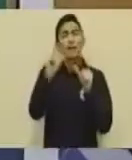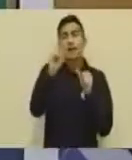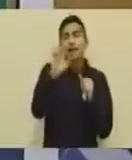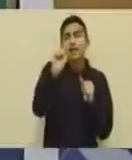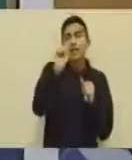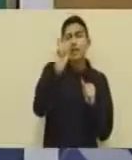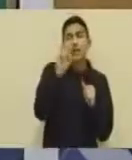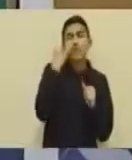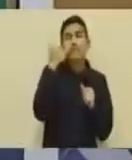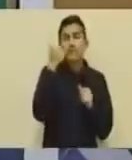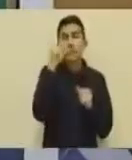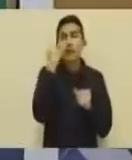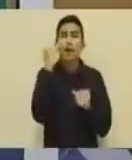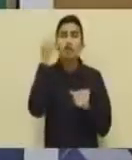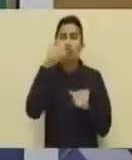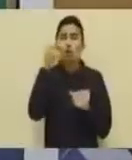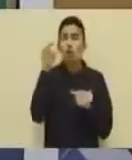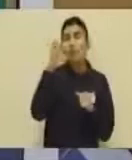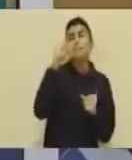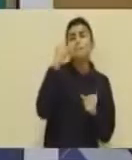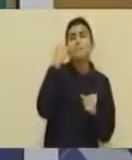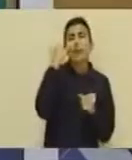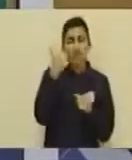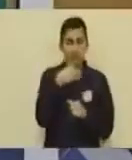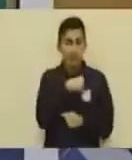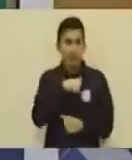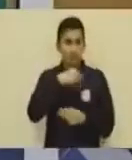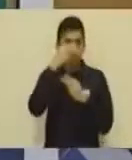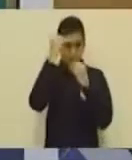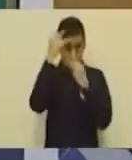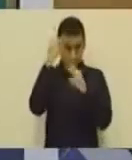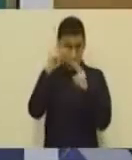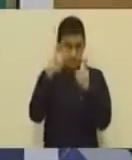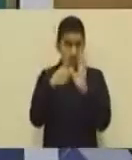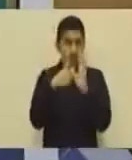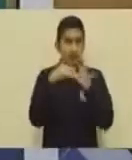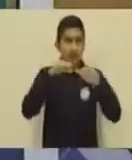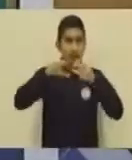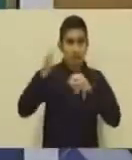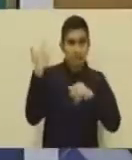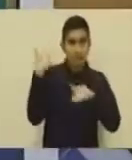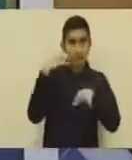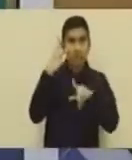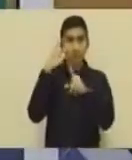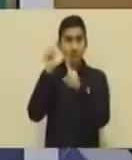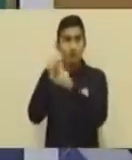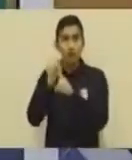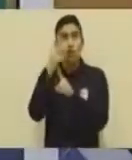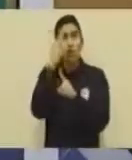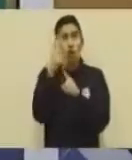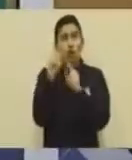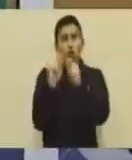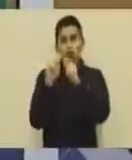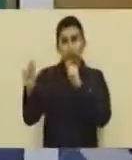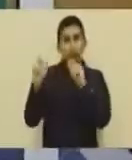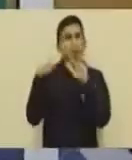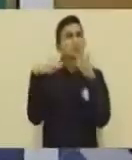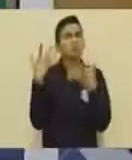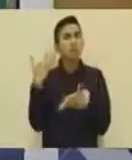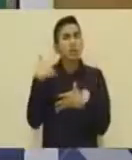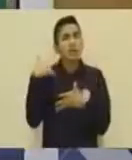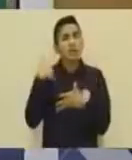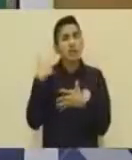media. Para lo cual en nuestra actividad anterior vimos que teníamos dos tiradores y los